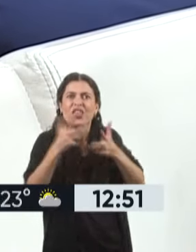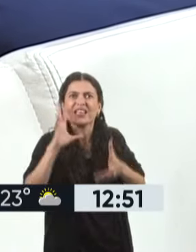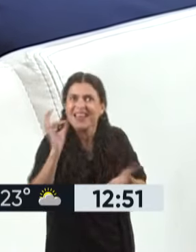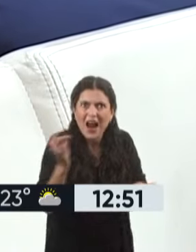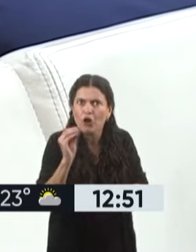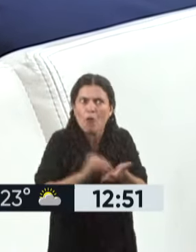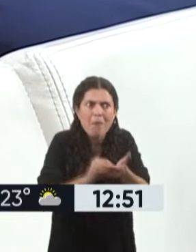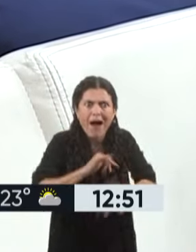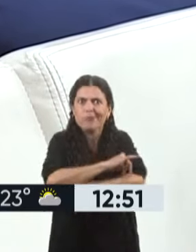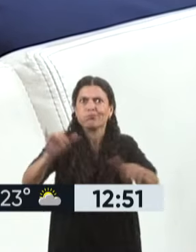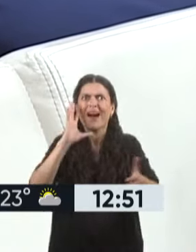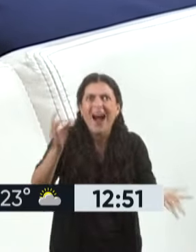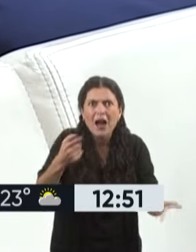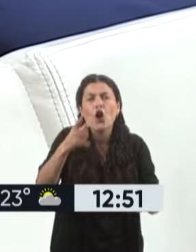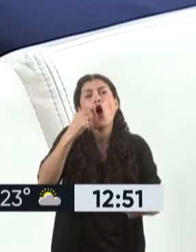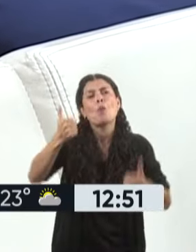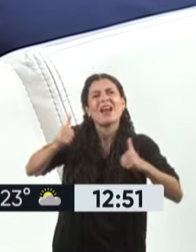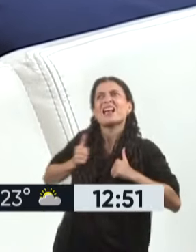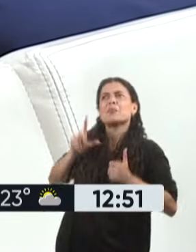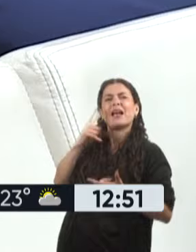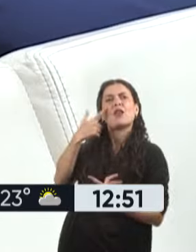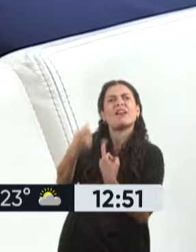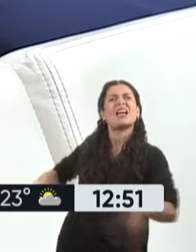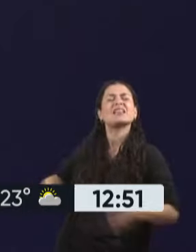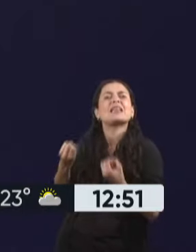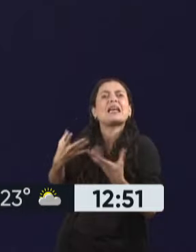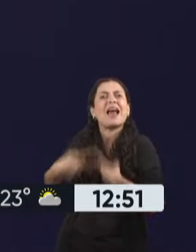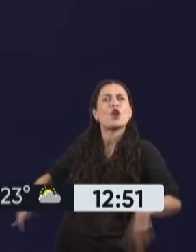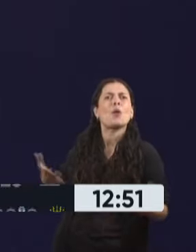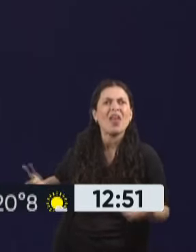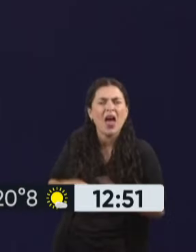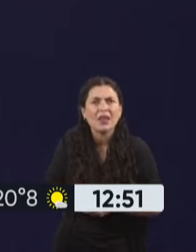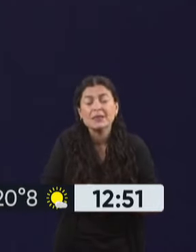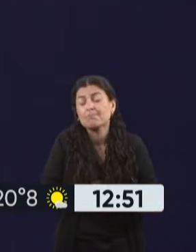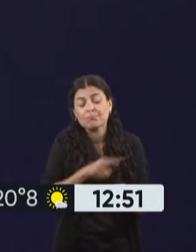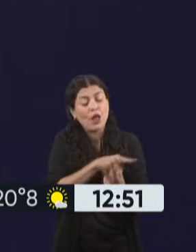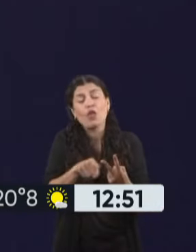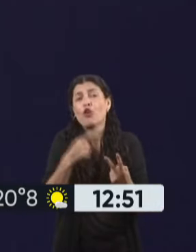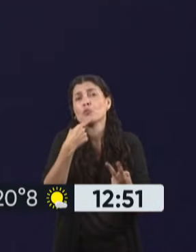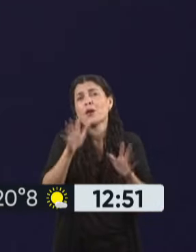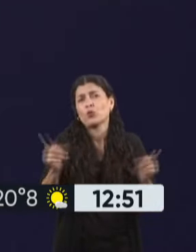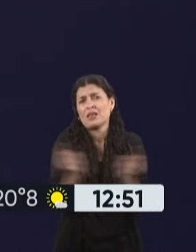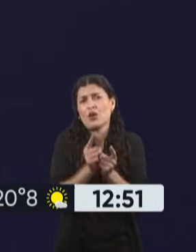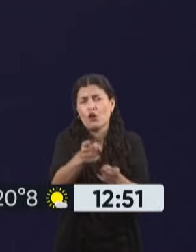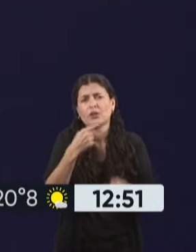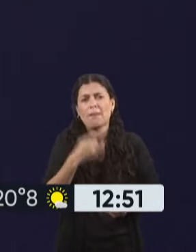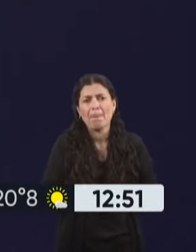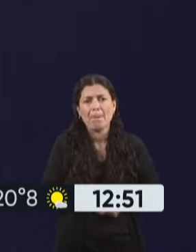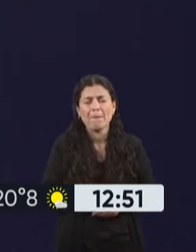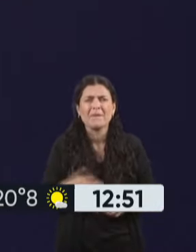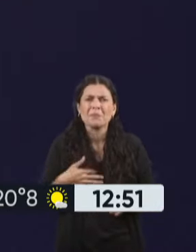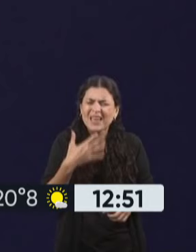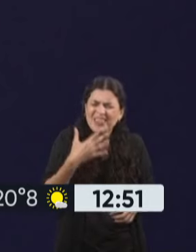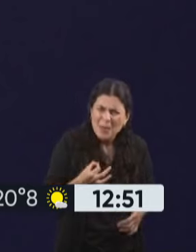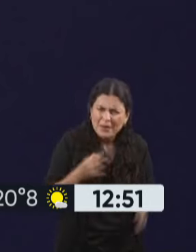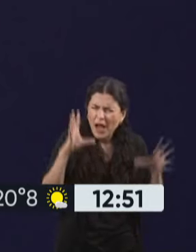operación. Así que estas serían las 2 preguntas con respecto a este tema. Bueno, me cuesta realmente